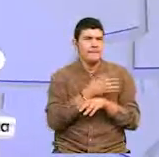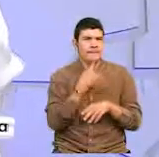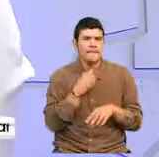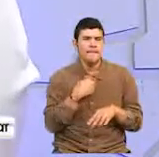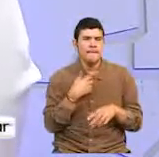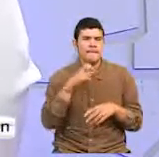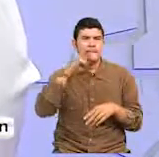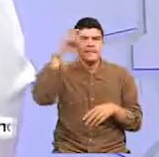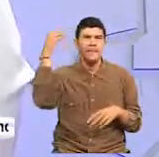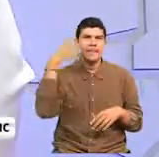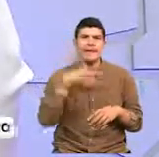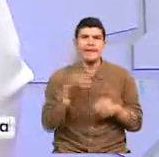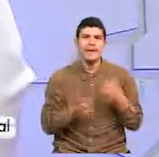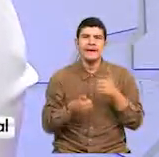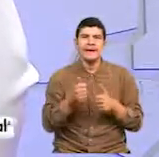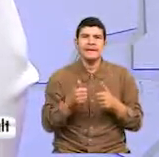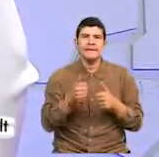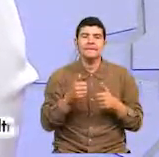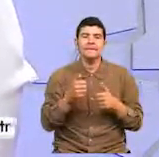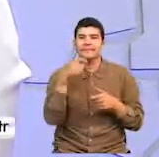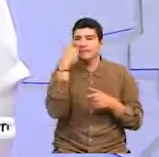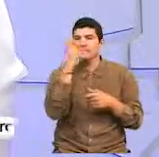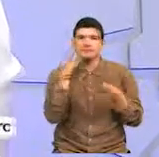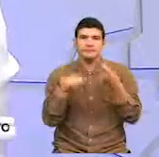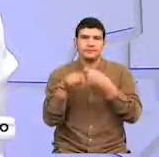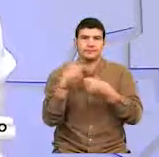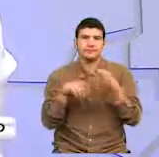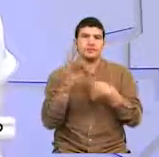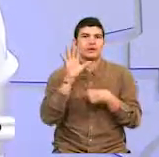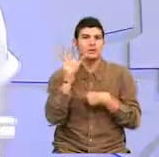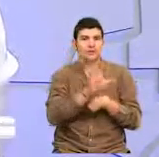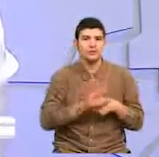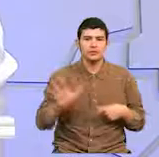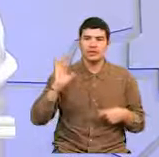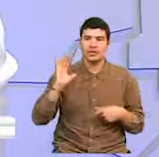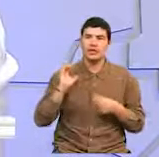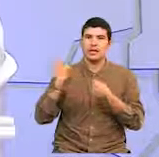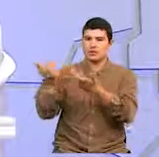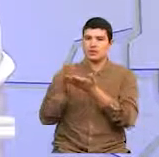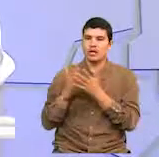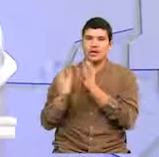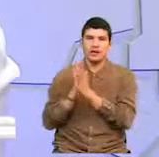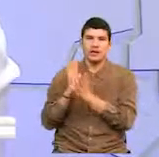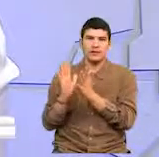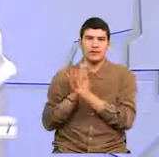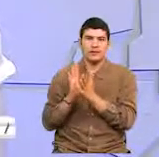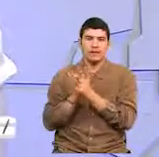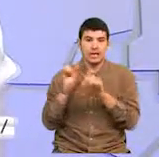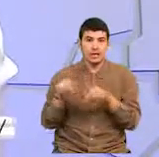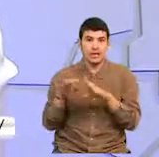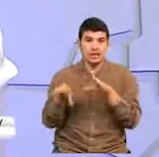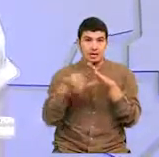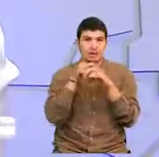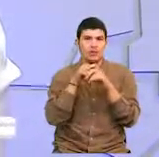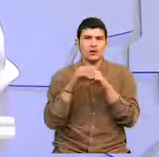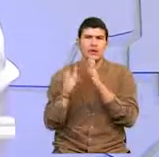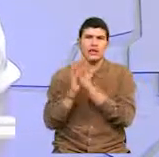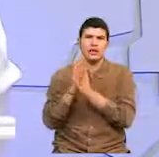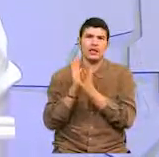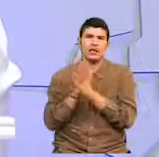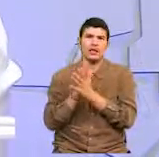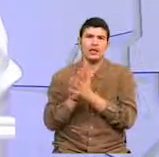norte de Santander y es el narcotráfico. Y ustedes constantemente nos entregan a nosotros información a los medios de comunicación sobre los golpes